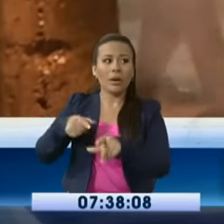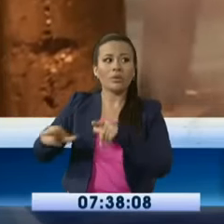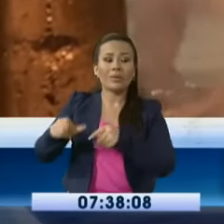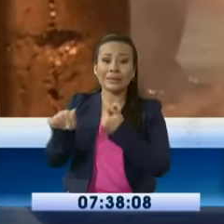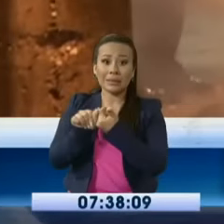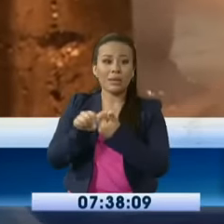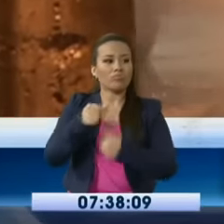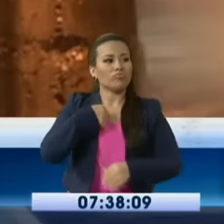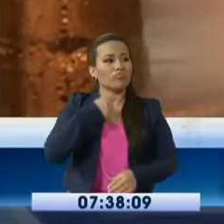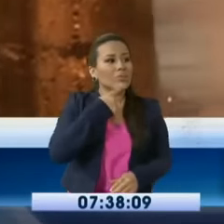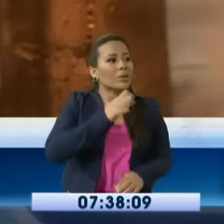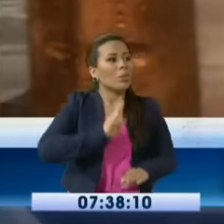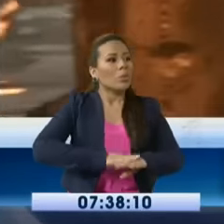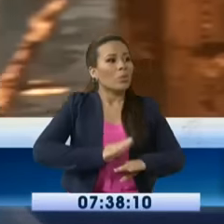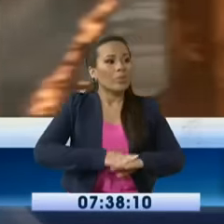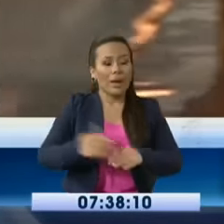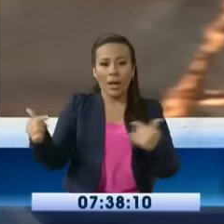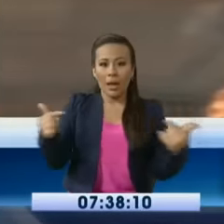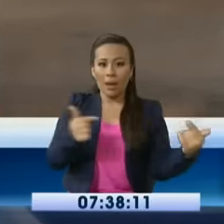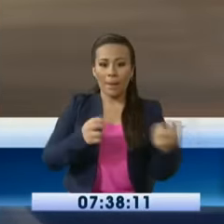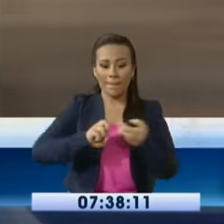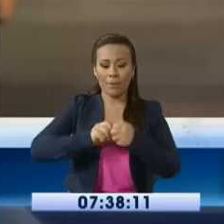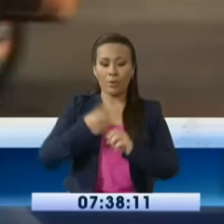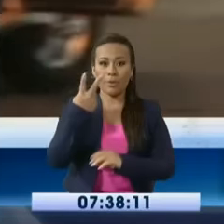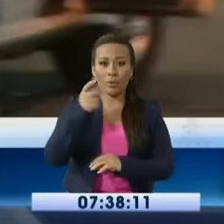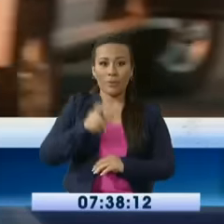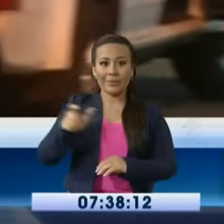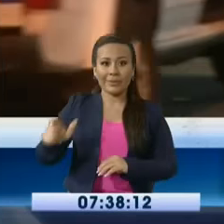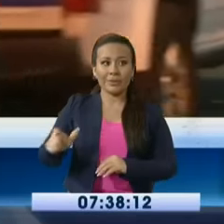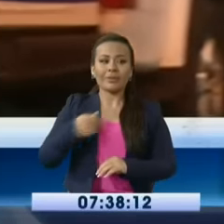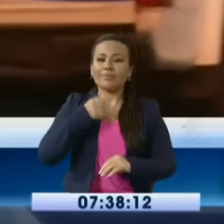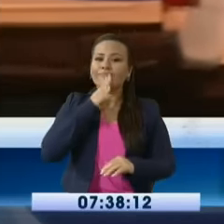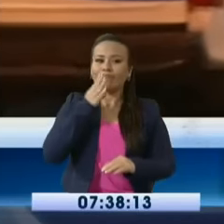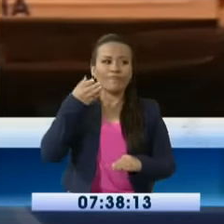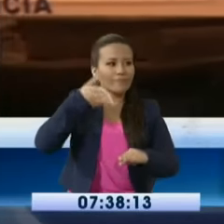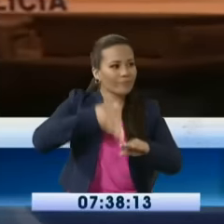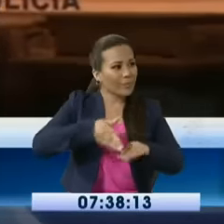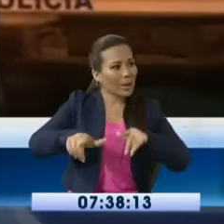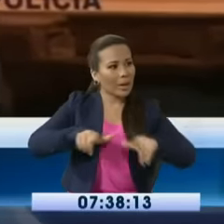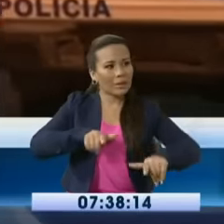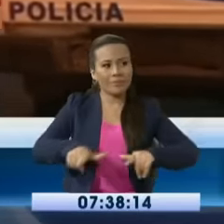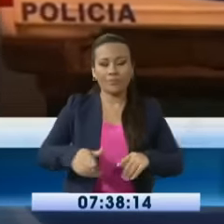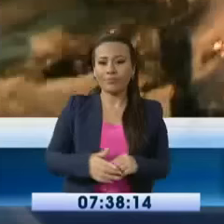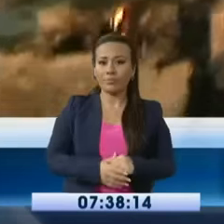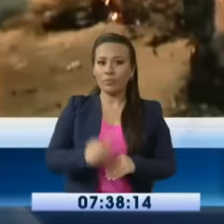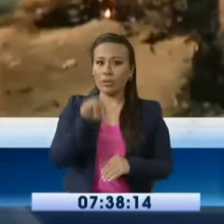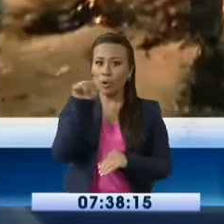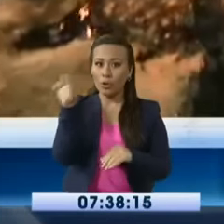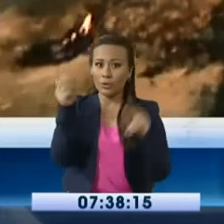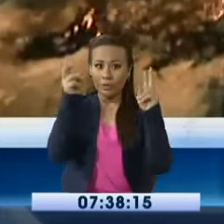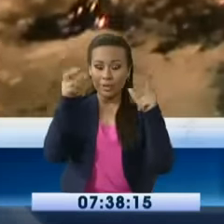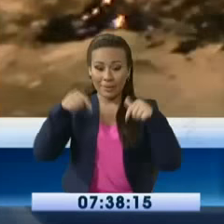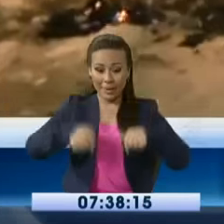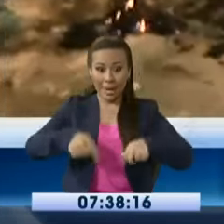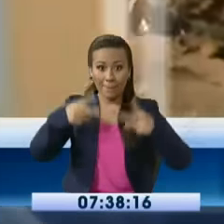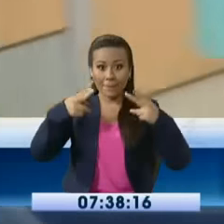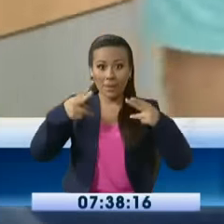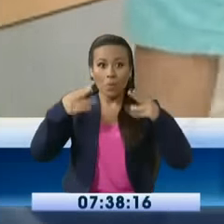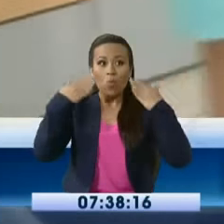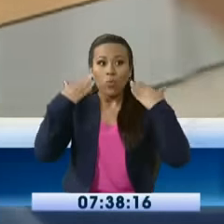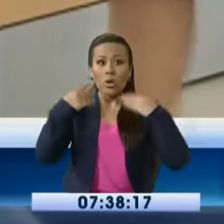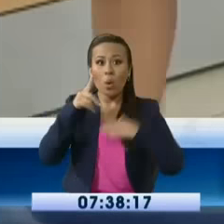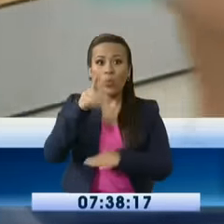originó tras un altercado entre dos sujetos que frecuentan ese lugar. Por otra parte, aquí mismo en Guayaquil,